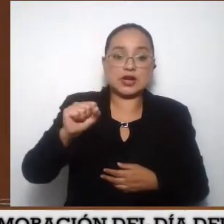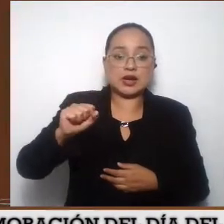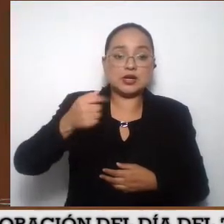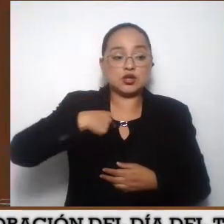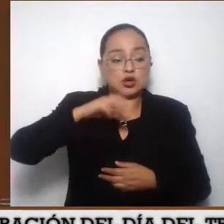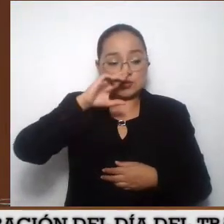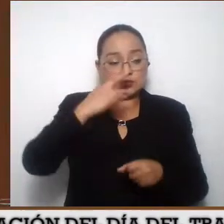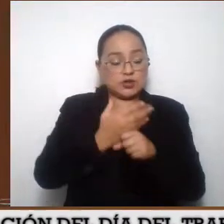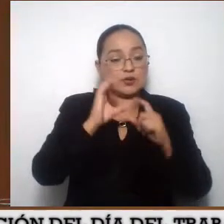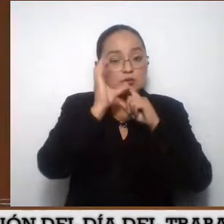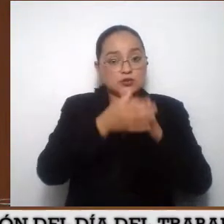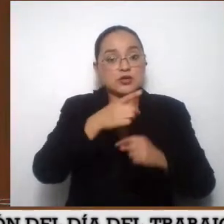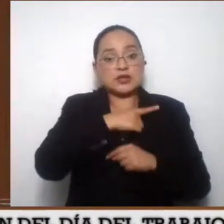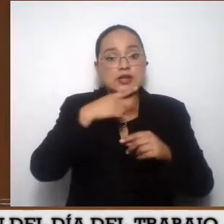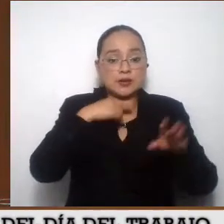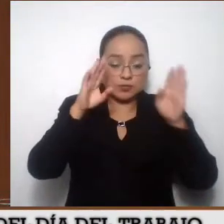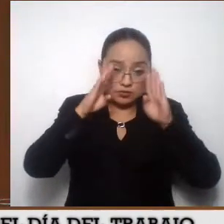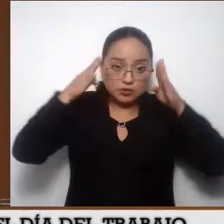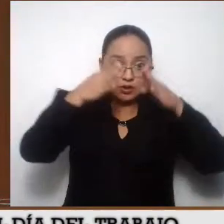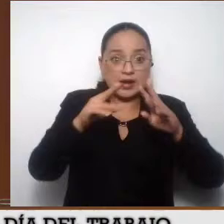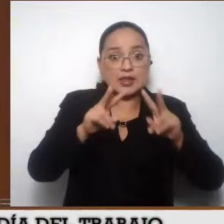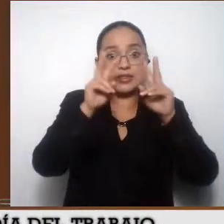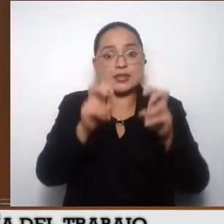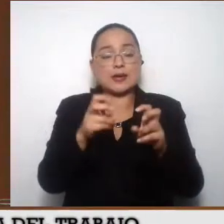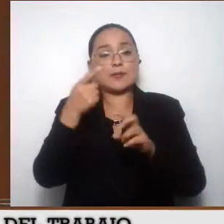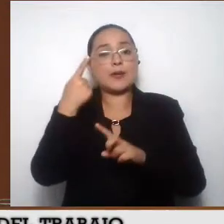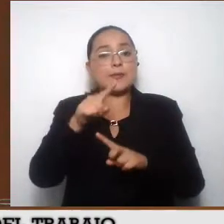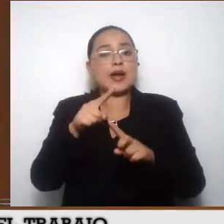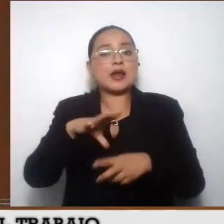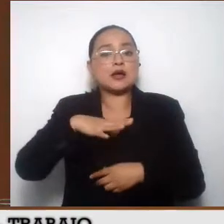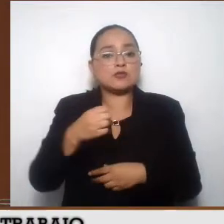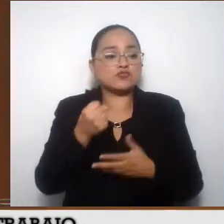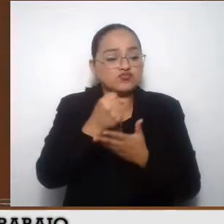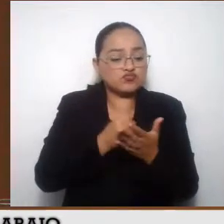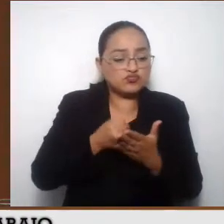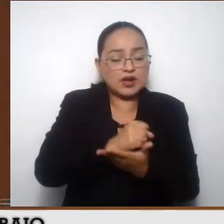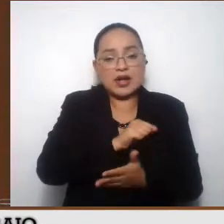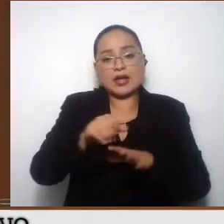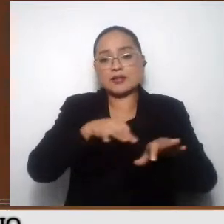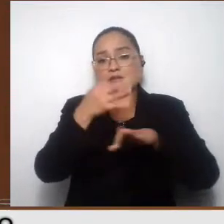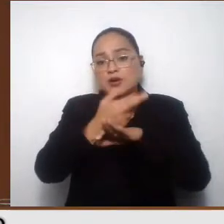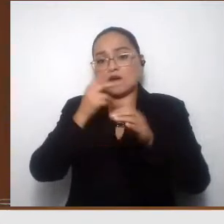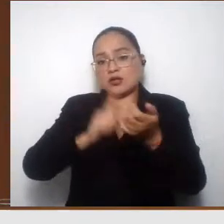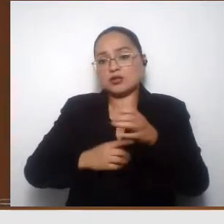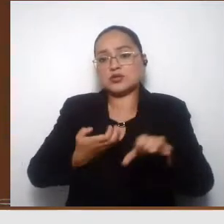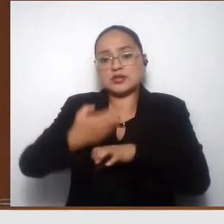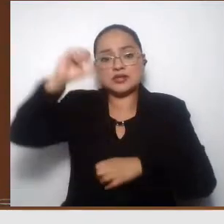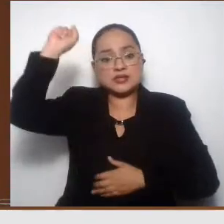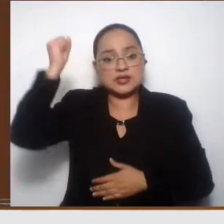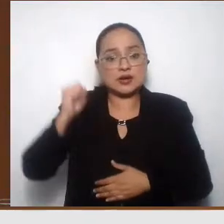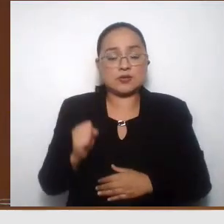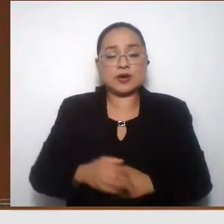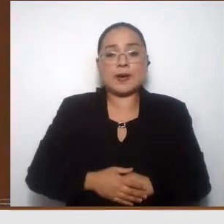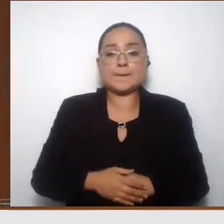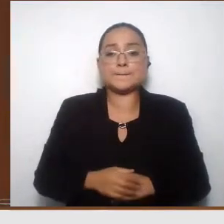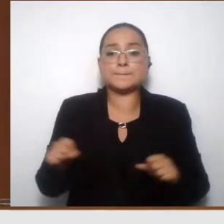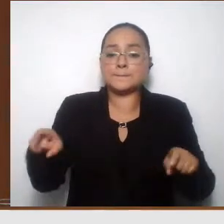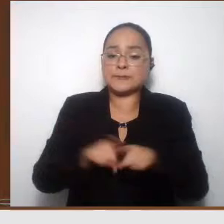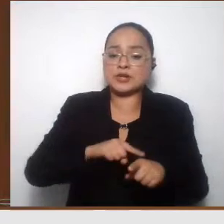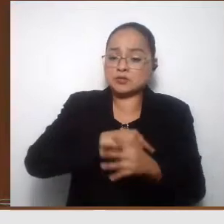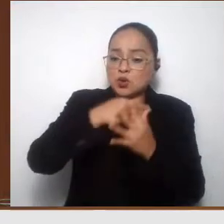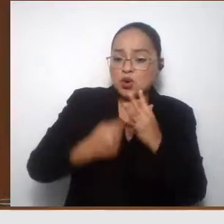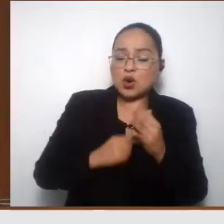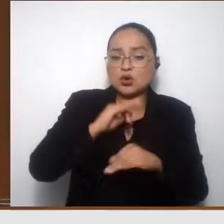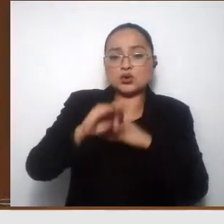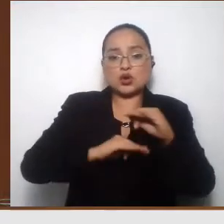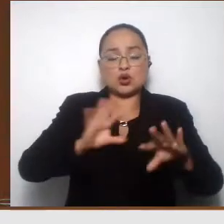de las causas de lucha de las y los trabajadores de mi estado, en todos los sectores, legislar